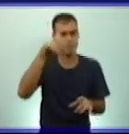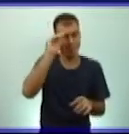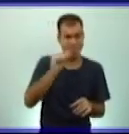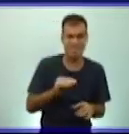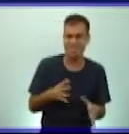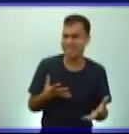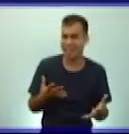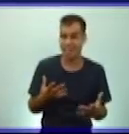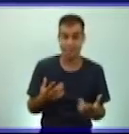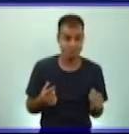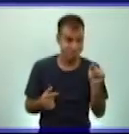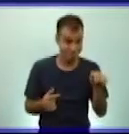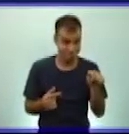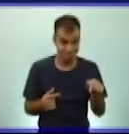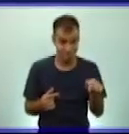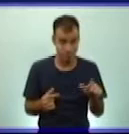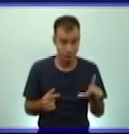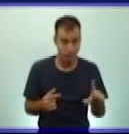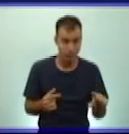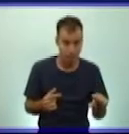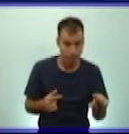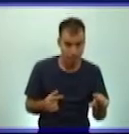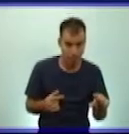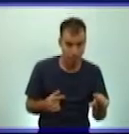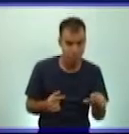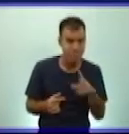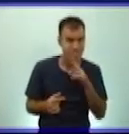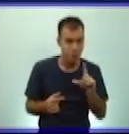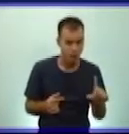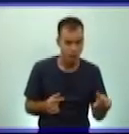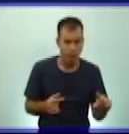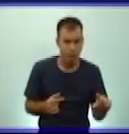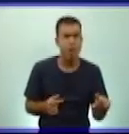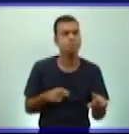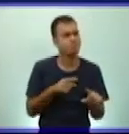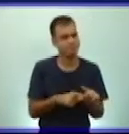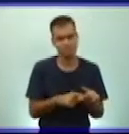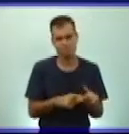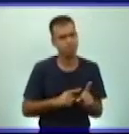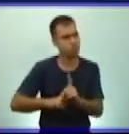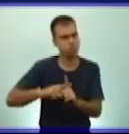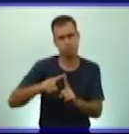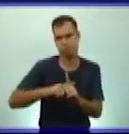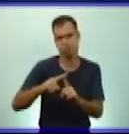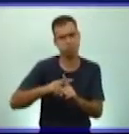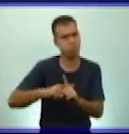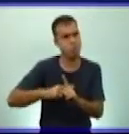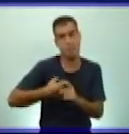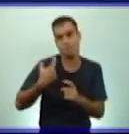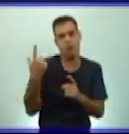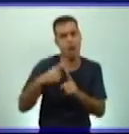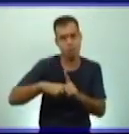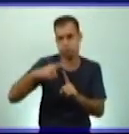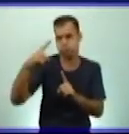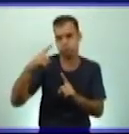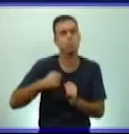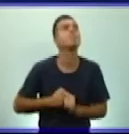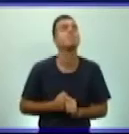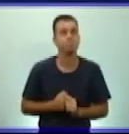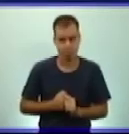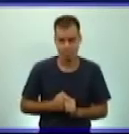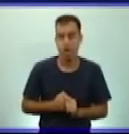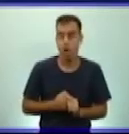el primer caso, donde hay menor masa, mayor será la variación de temperatura. Por lo tanto,